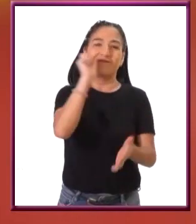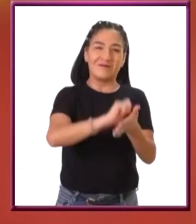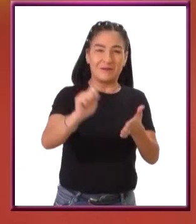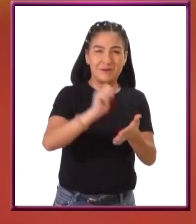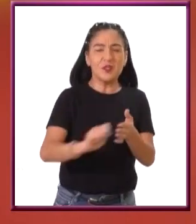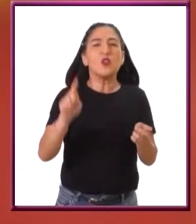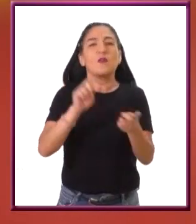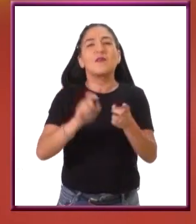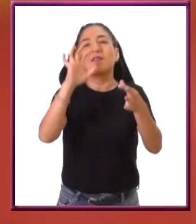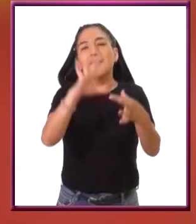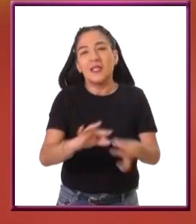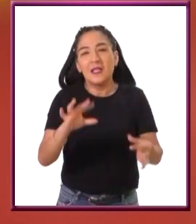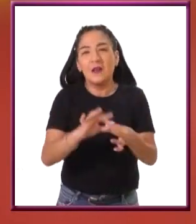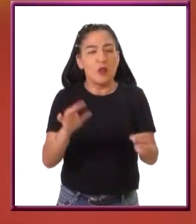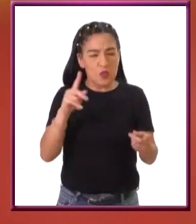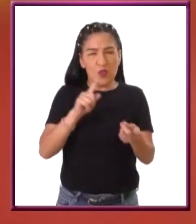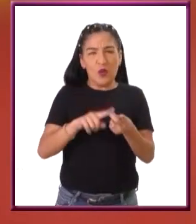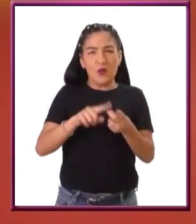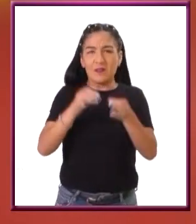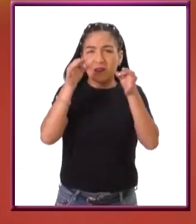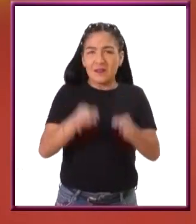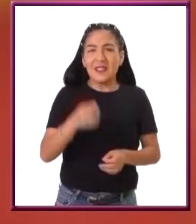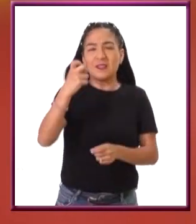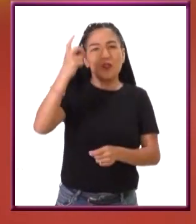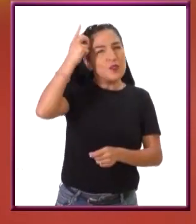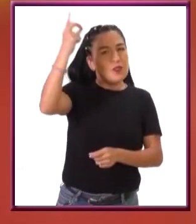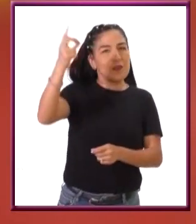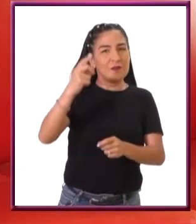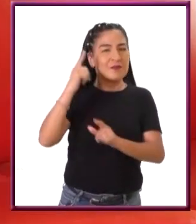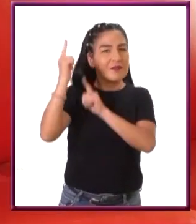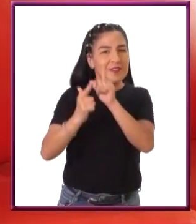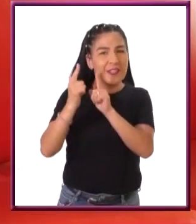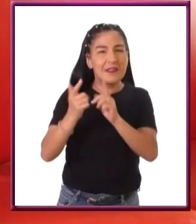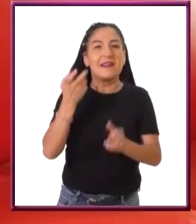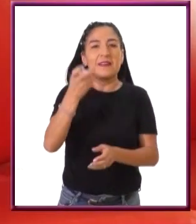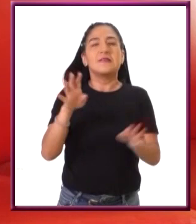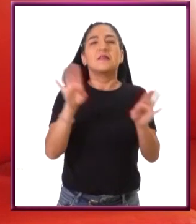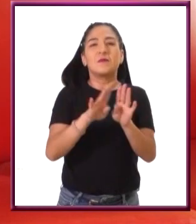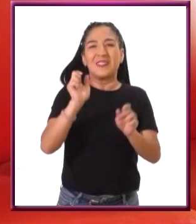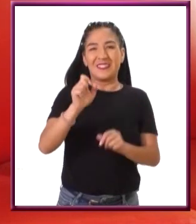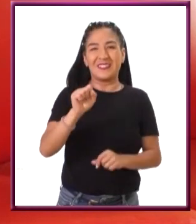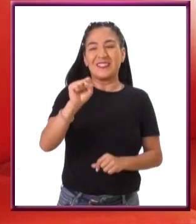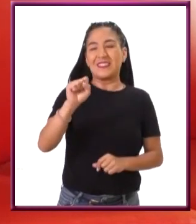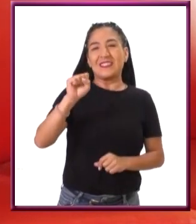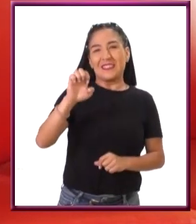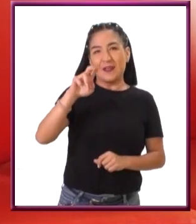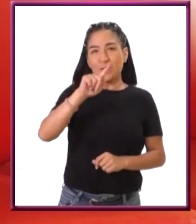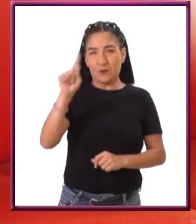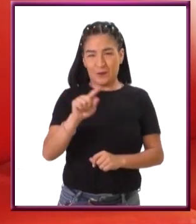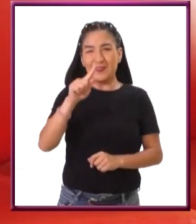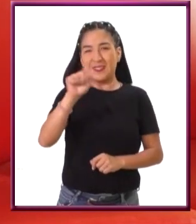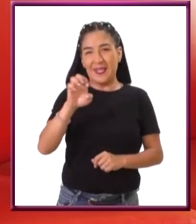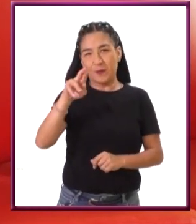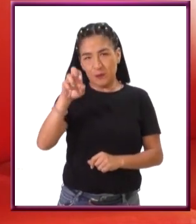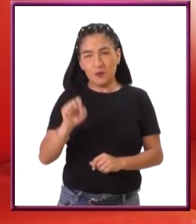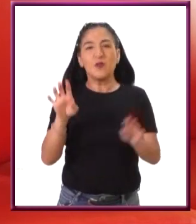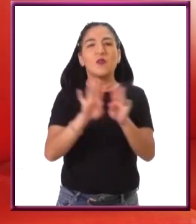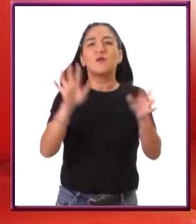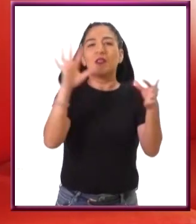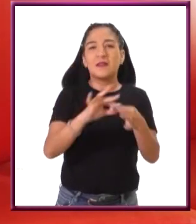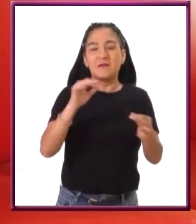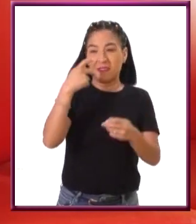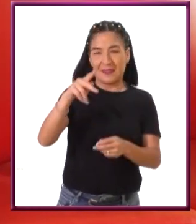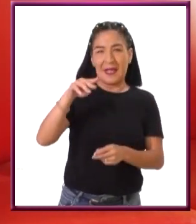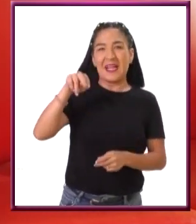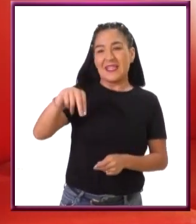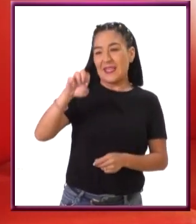Teogonía, donde relata el origen de los dioses griegos. Zeus, el padre de los dioses y del hombre, se